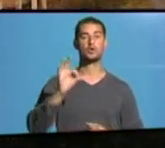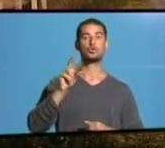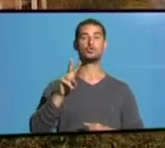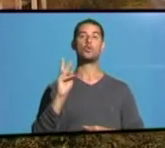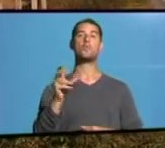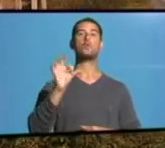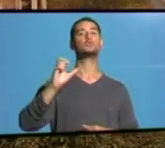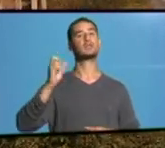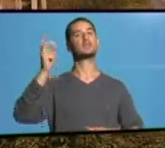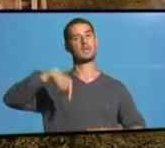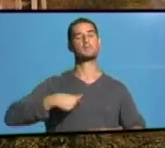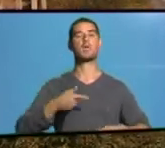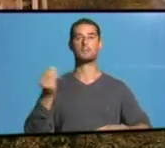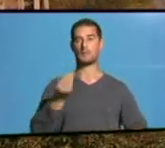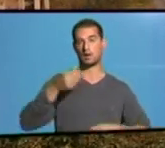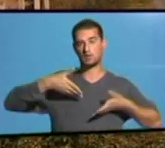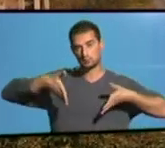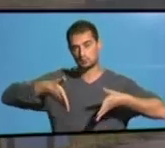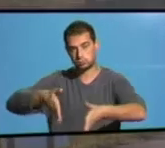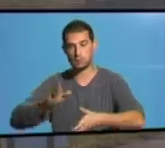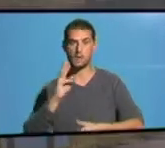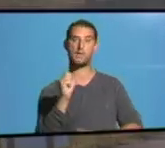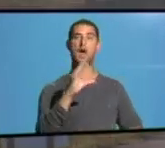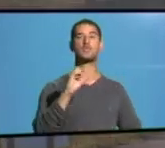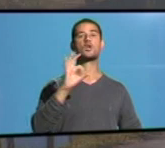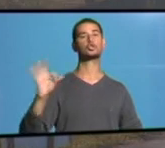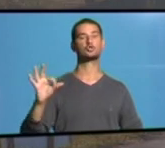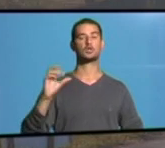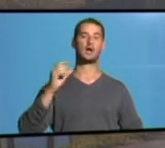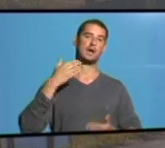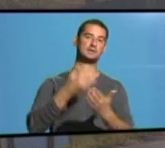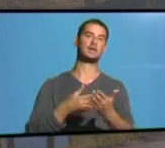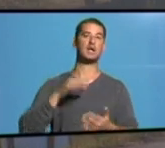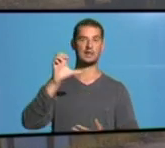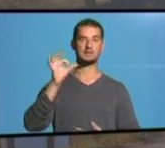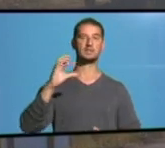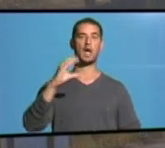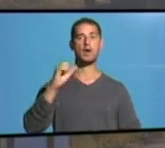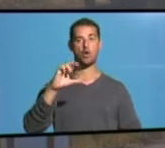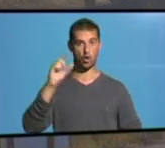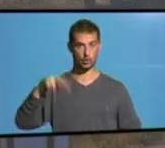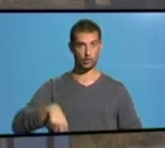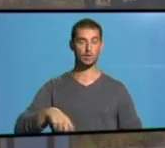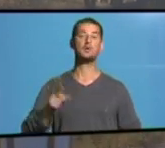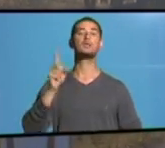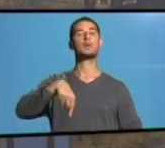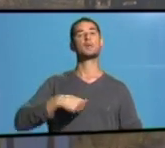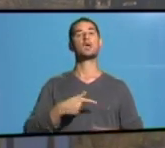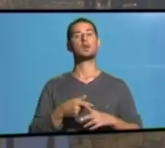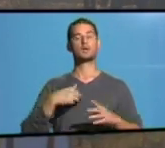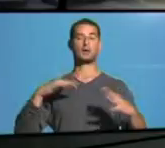os accesos ao polígono desde a estrada que comunica Pacios e Escairón e desde o vial municipal que leva ao campo de fútbol do concello.